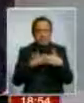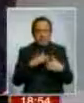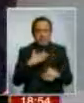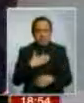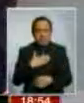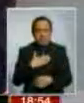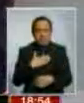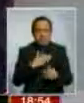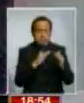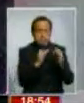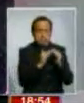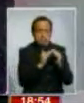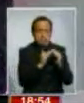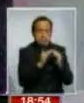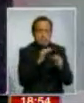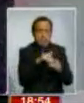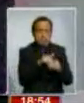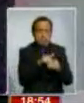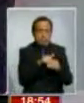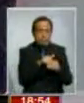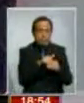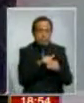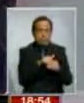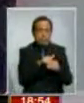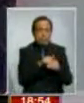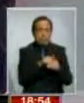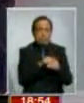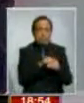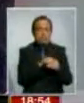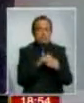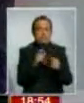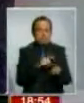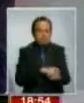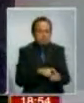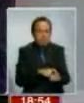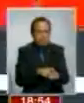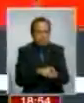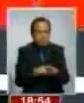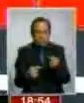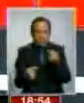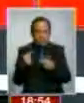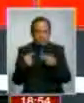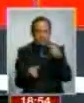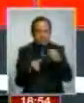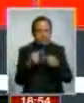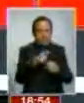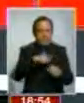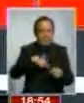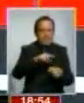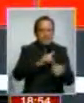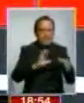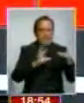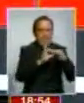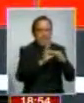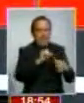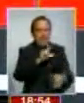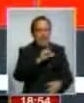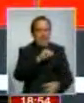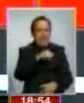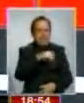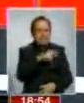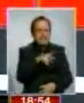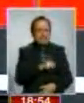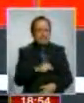nuestra, se quedó en la casa el día de la votación. Si lo que nos mató a nosotros fue la abstención. Uh-huh. ¿En ese sentido usted cree que podría ser un buen candidato, dado